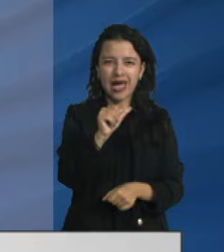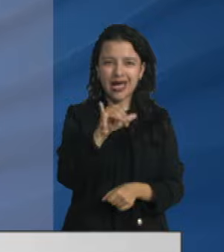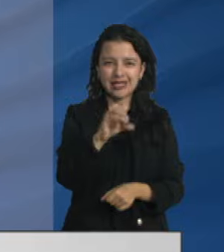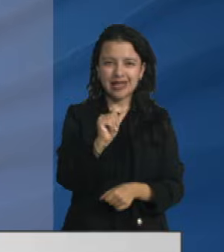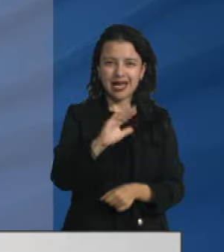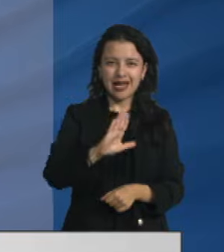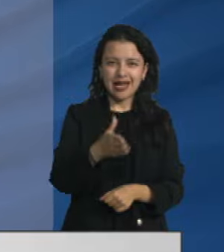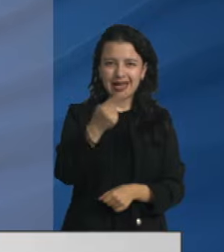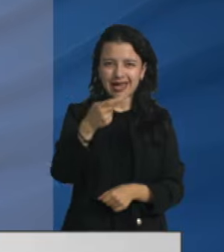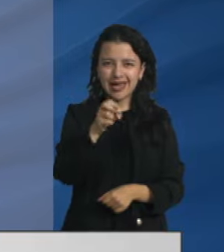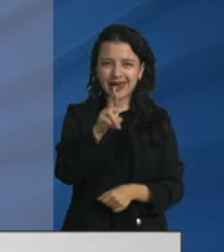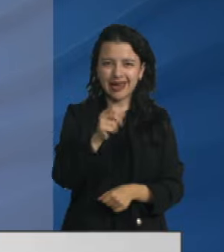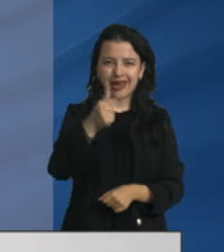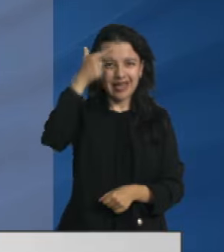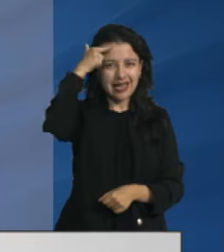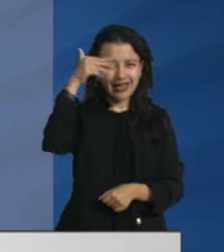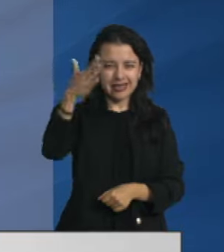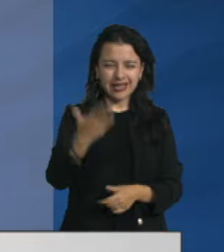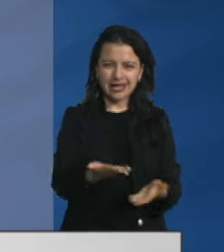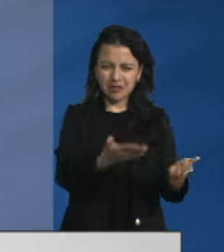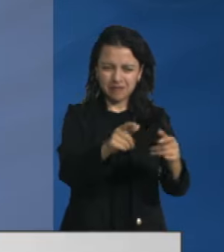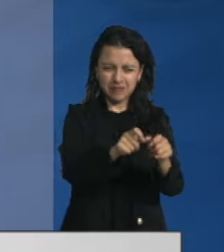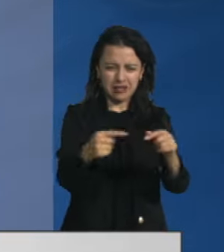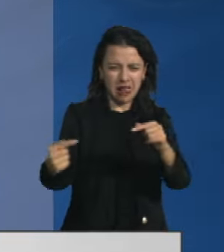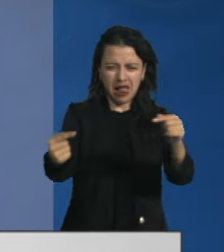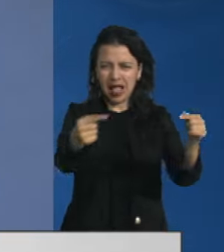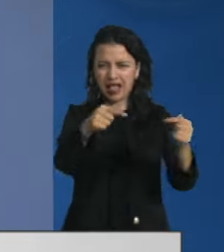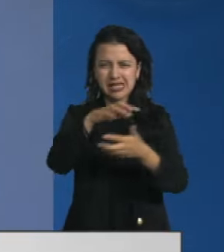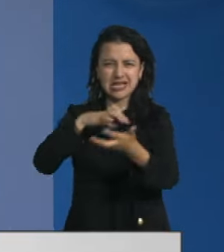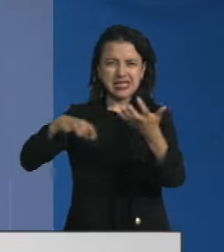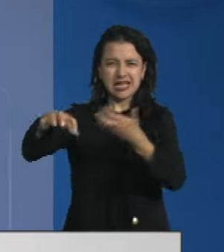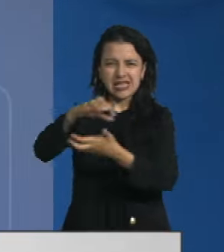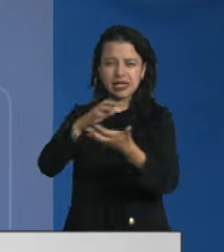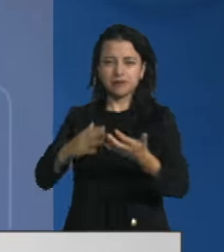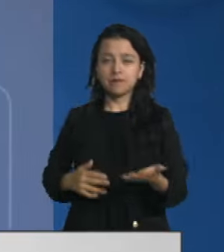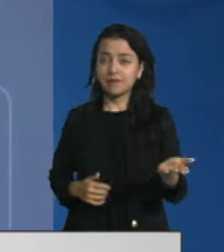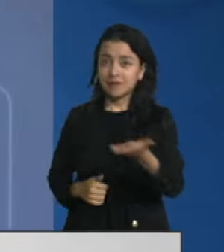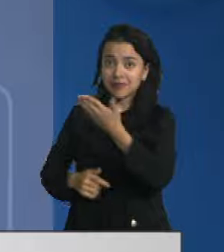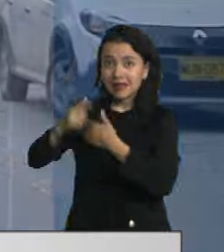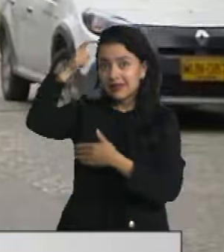Herrera en Cartagena. Tatiana, adelante con los detalles.